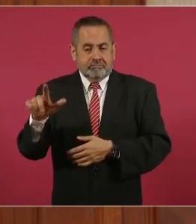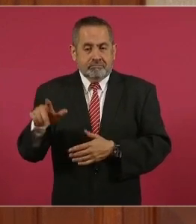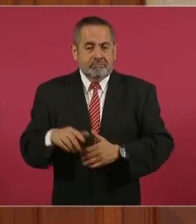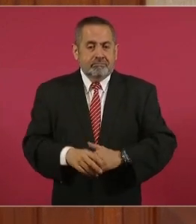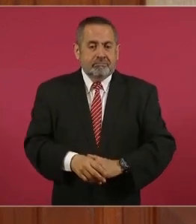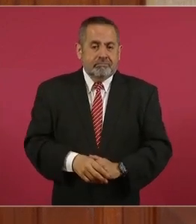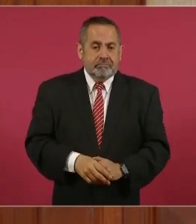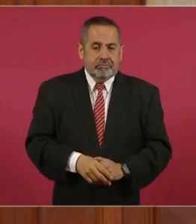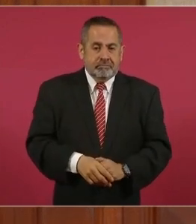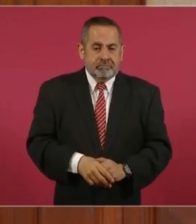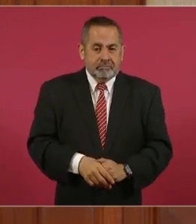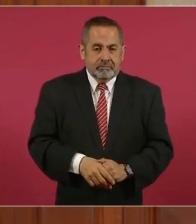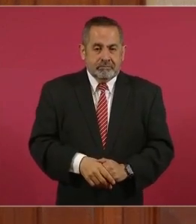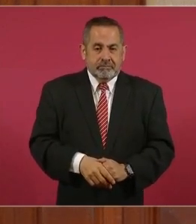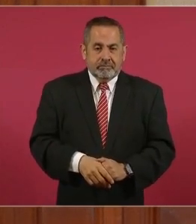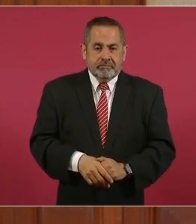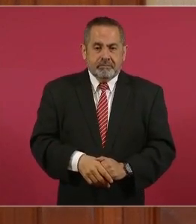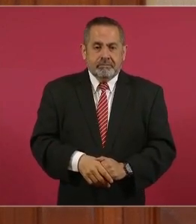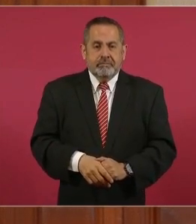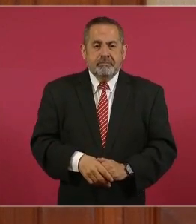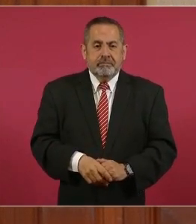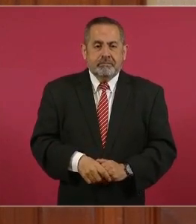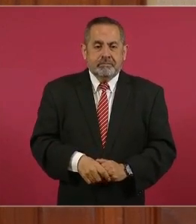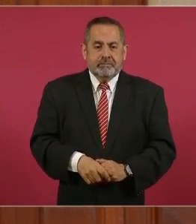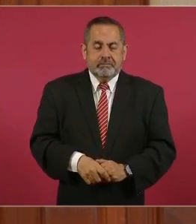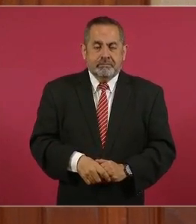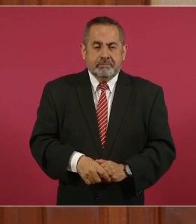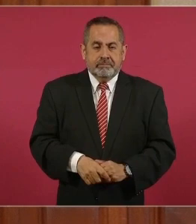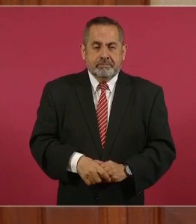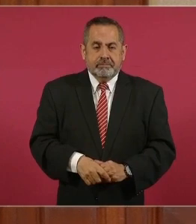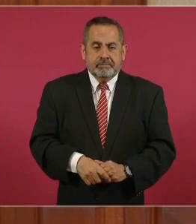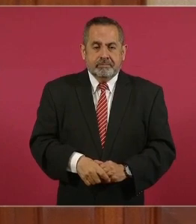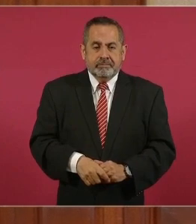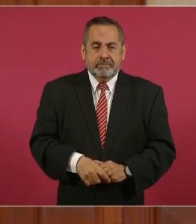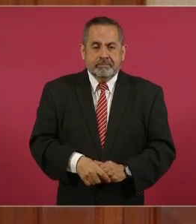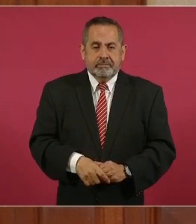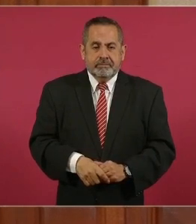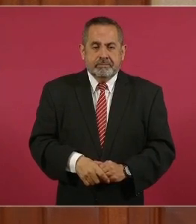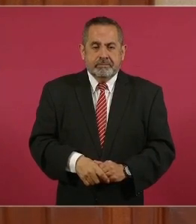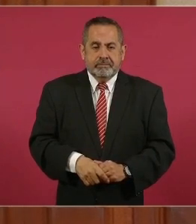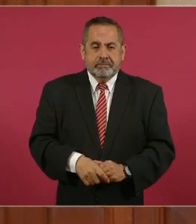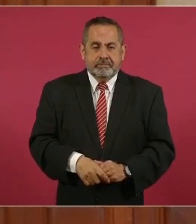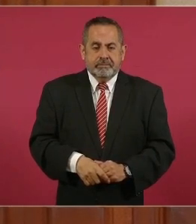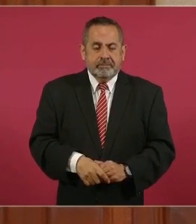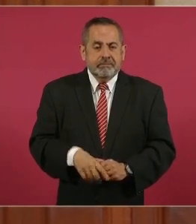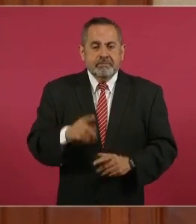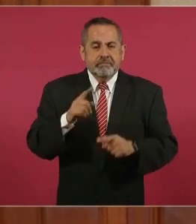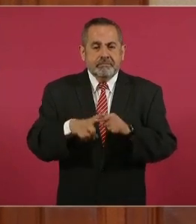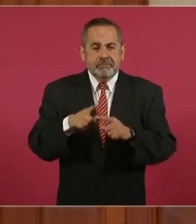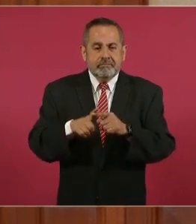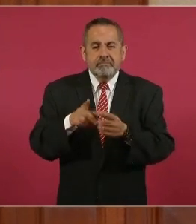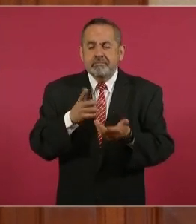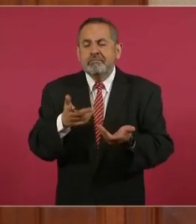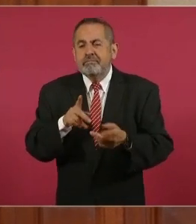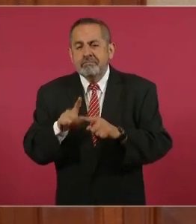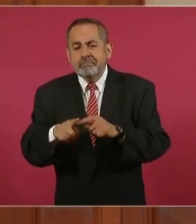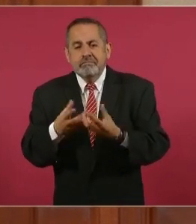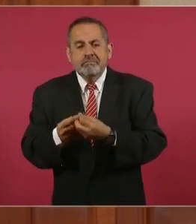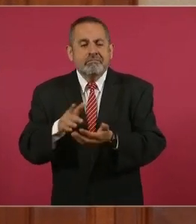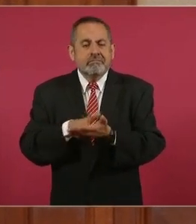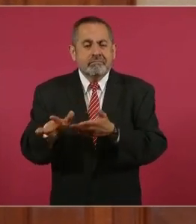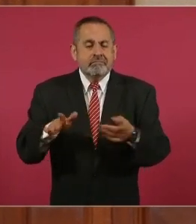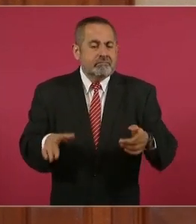¿A quién? Está dando mucha bola a la crítica de la crisis en Nuevo León. Por eso, ¿de qué lado está?